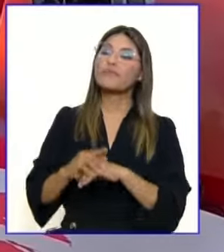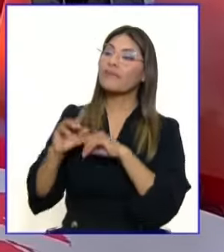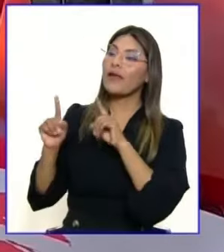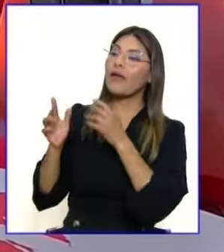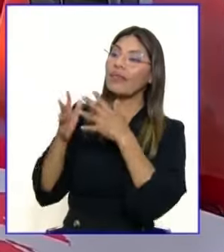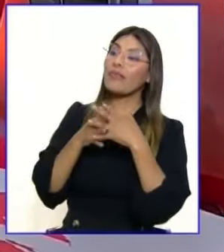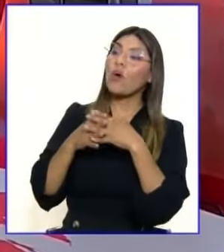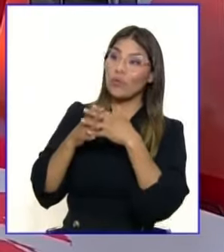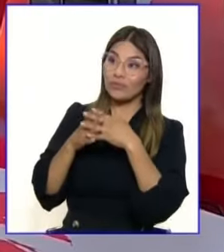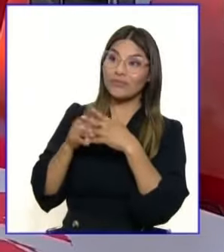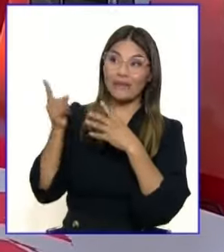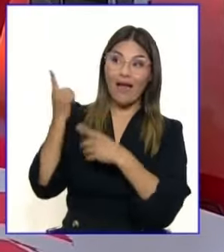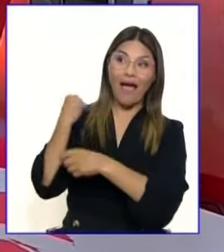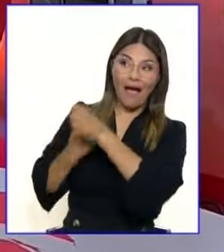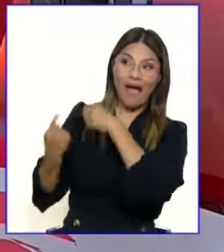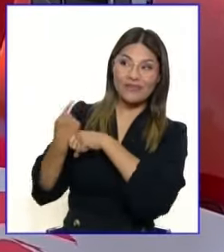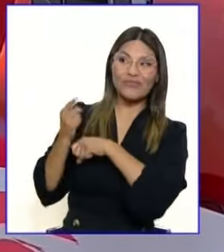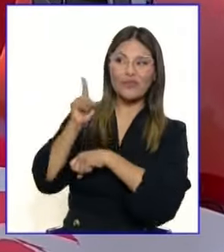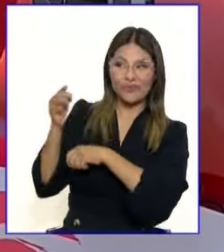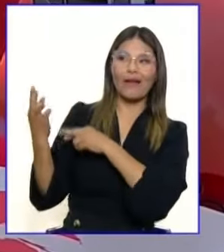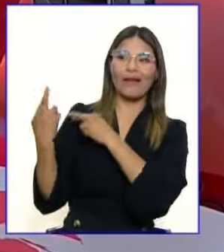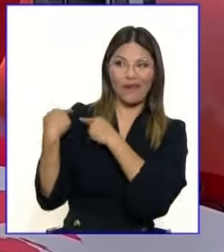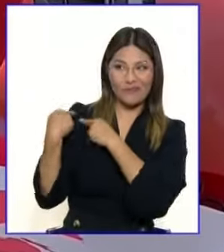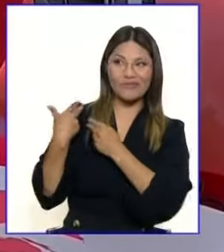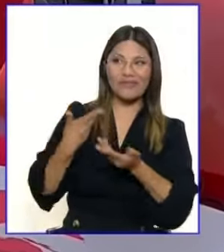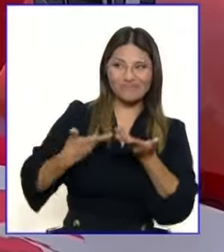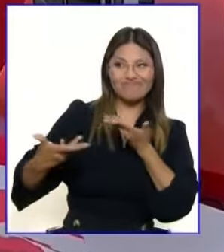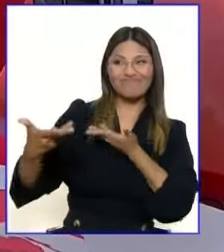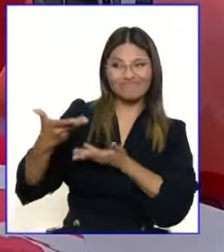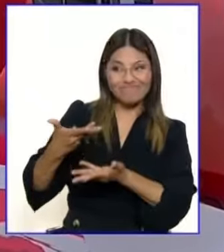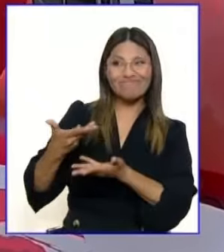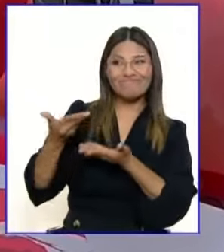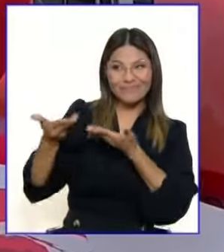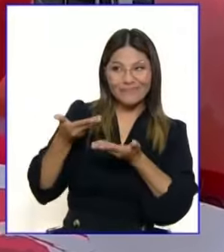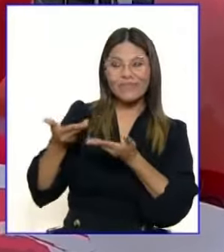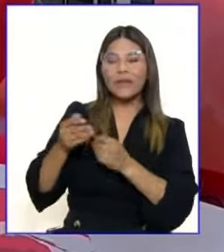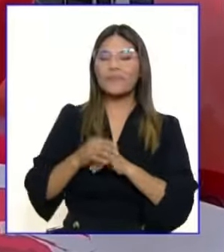el año pasado. Ha habido una lógica de continuidad en términos